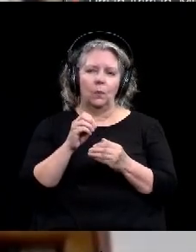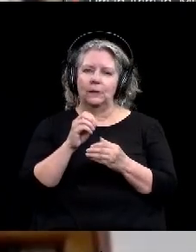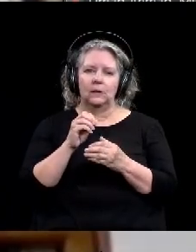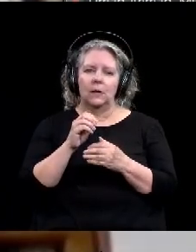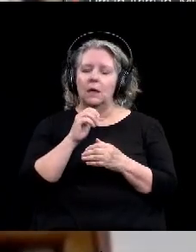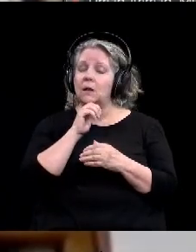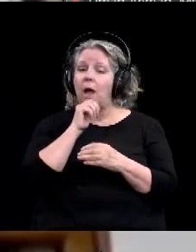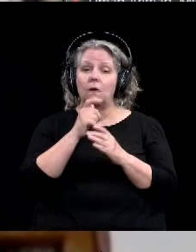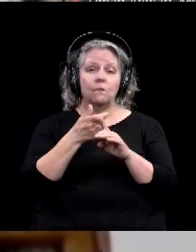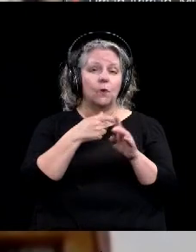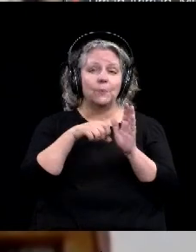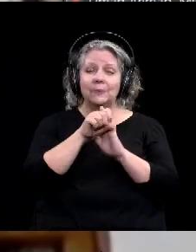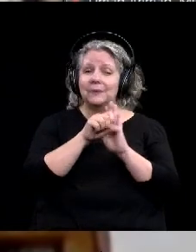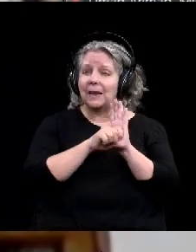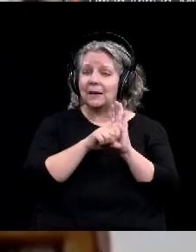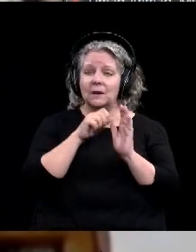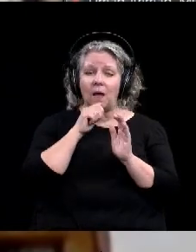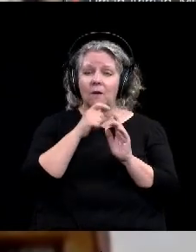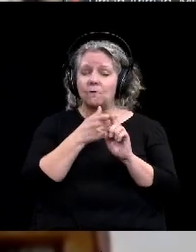esto ha sido